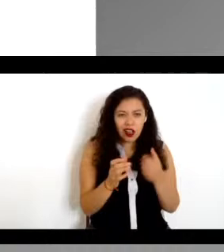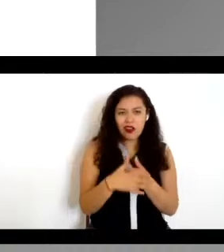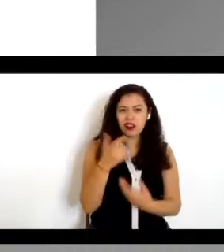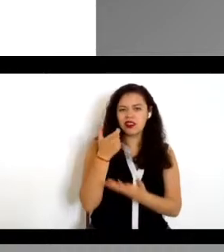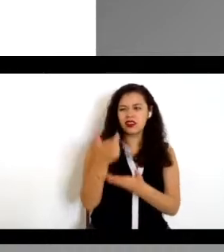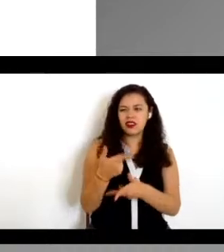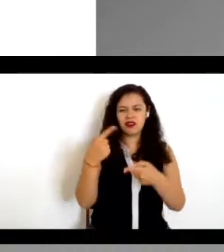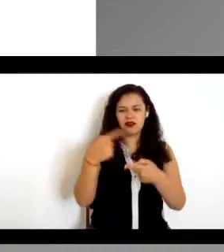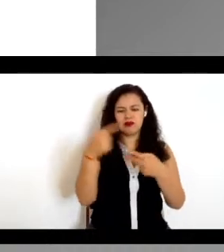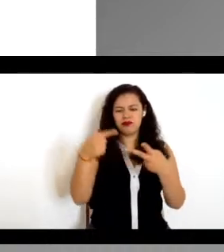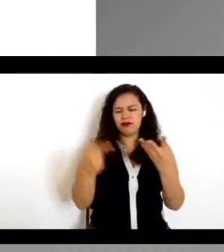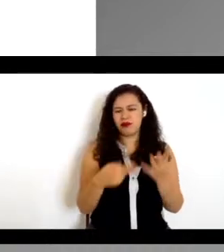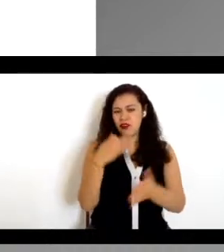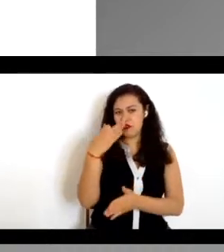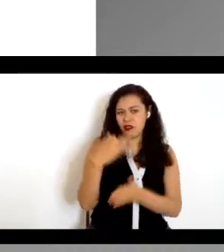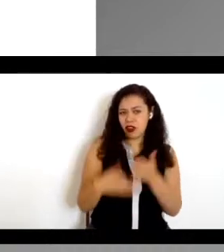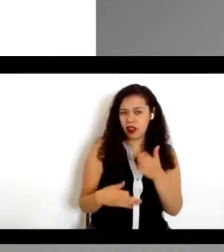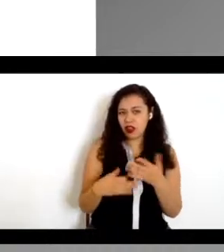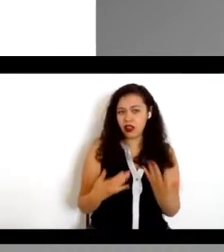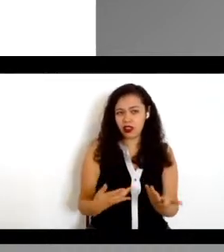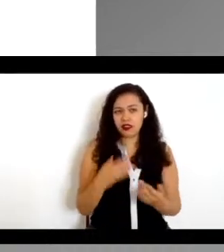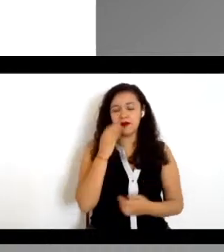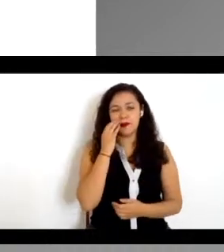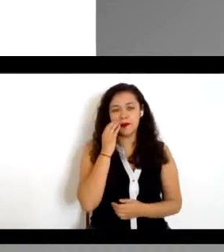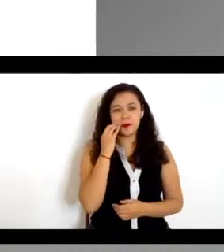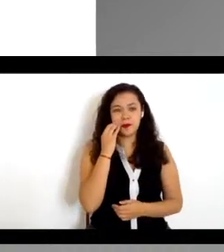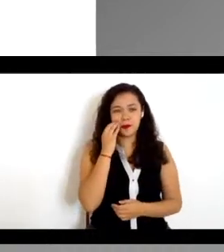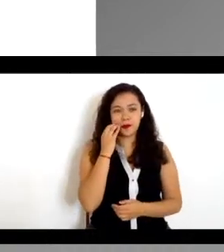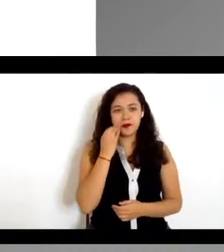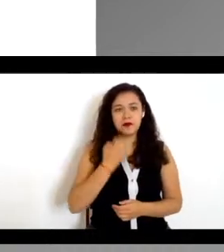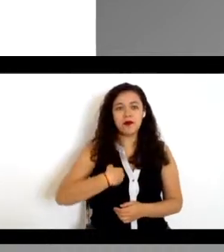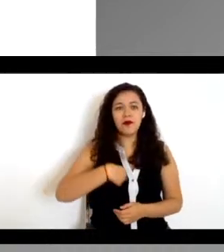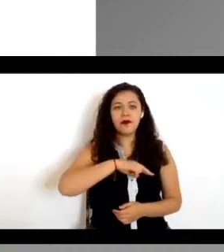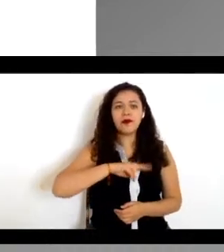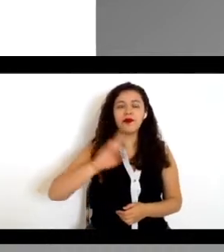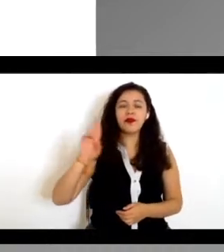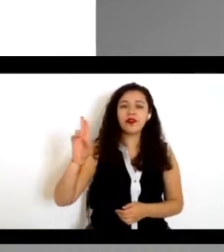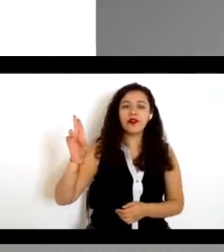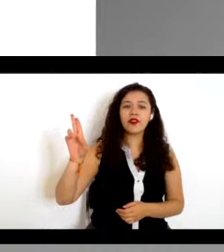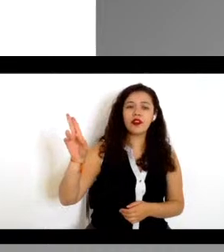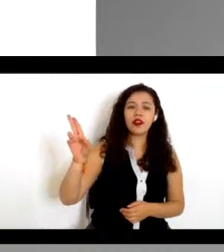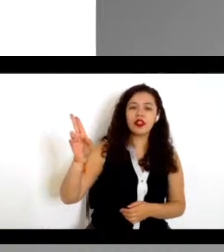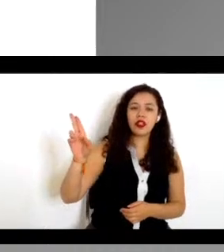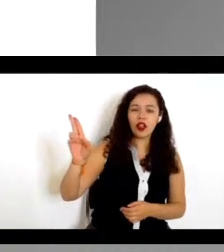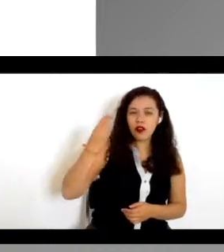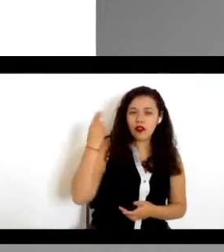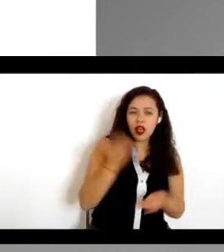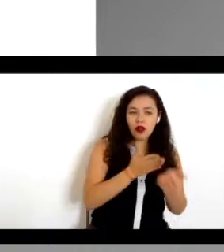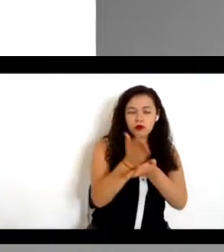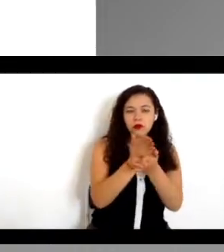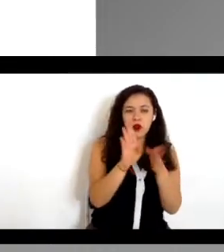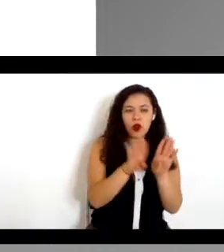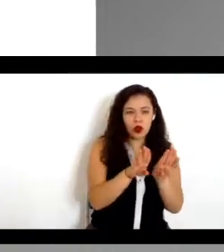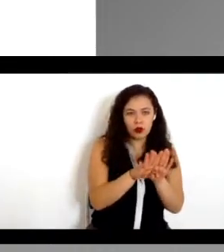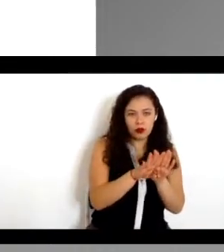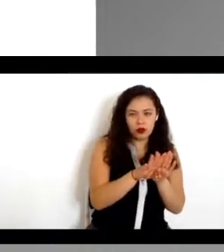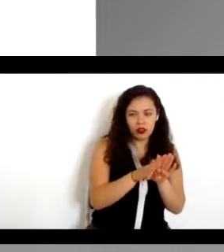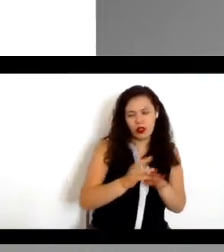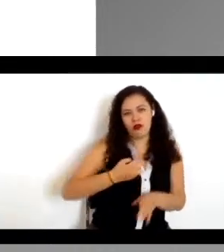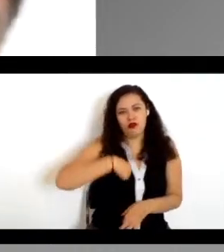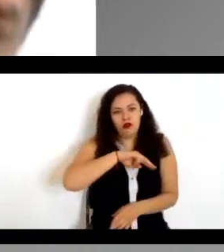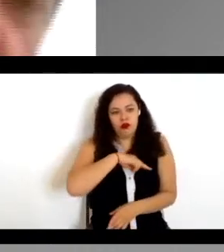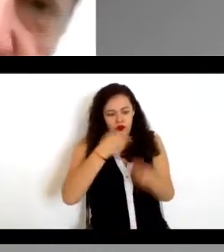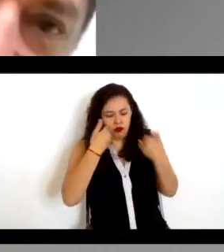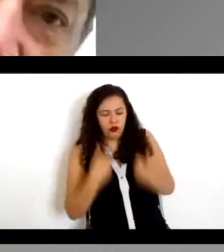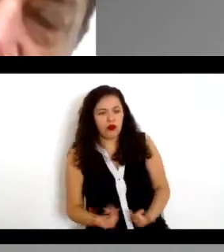¿Cómo tenemos que hacer las universidades, por ejemplo, accesibles? Pues nosotros mismos, ¿cómo?